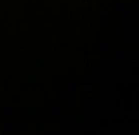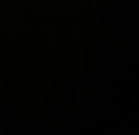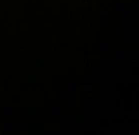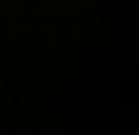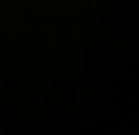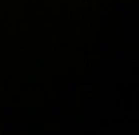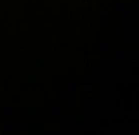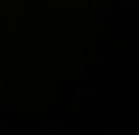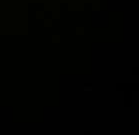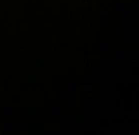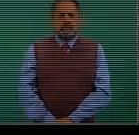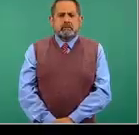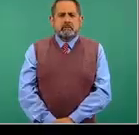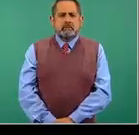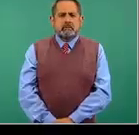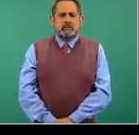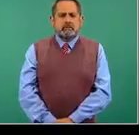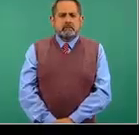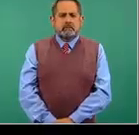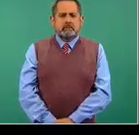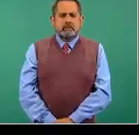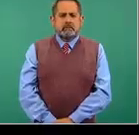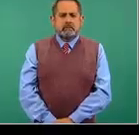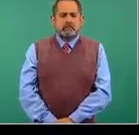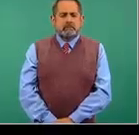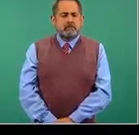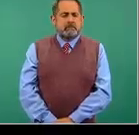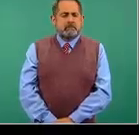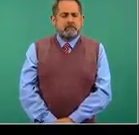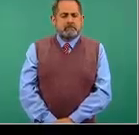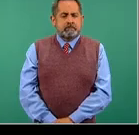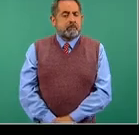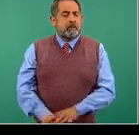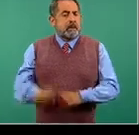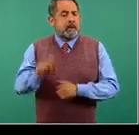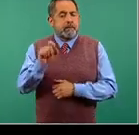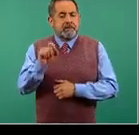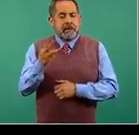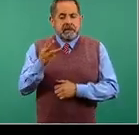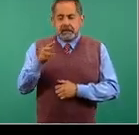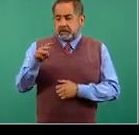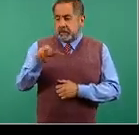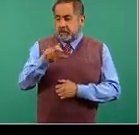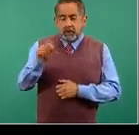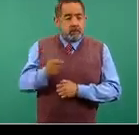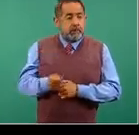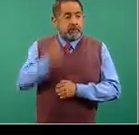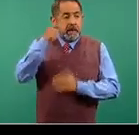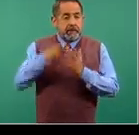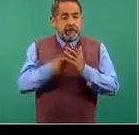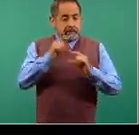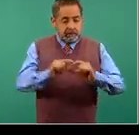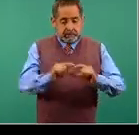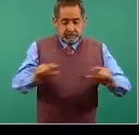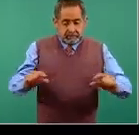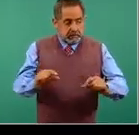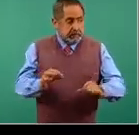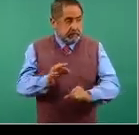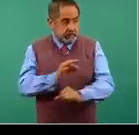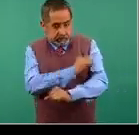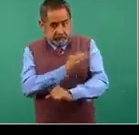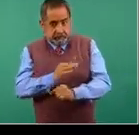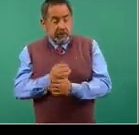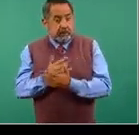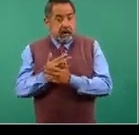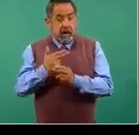23 de marzo, ¿no?, a finales de este mes, se van a tener las primeras dosis embotelladas en México. Entonces, a ver si las personas que fueron vacunadas van a tener que esperar 2 meses para